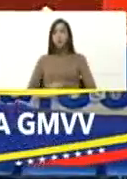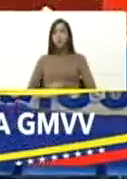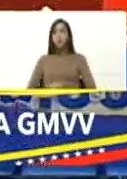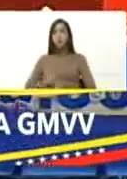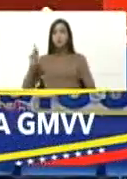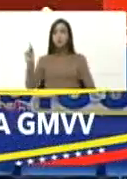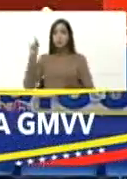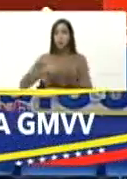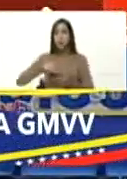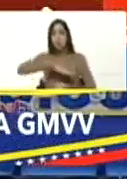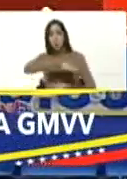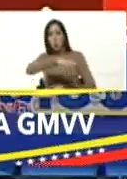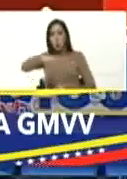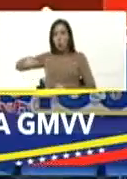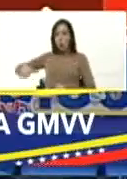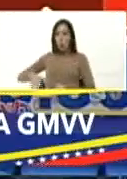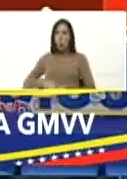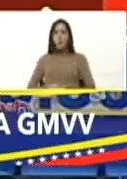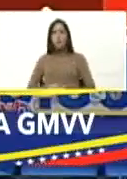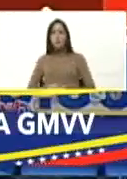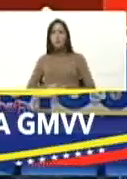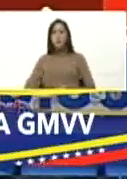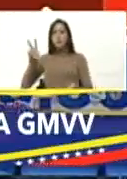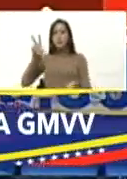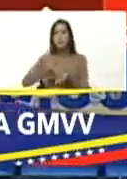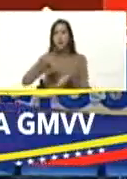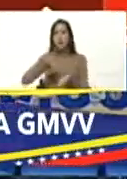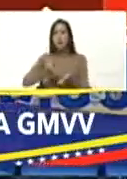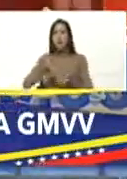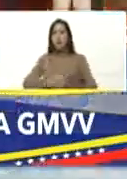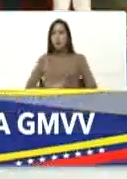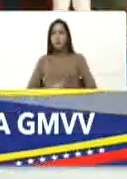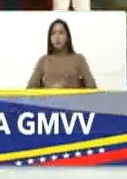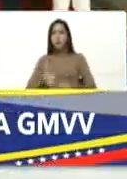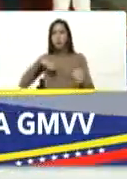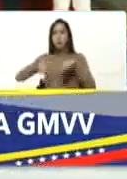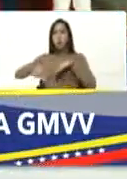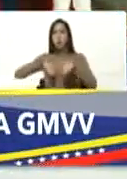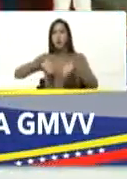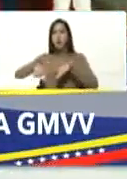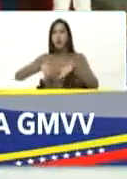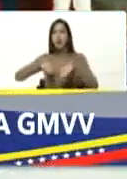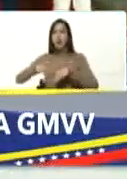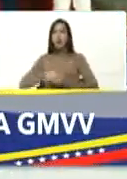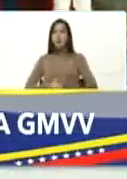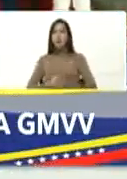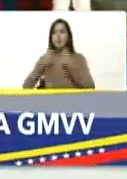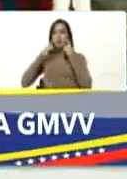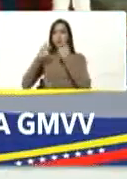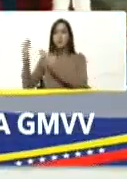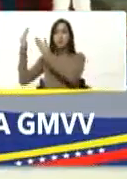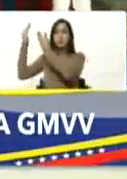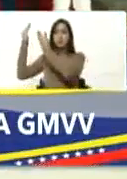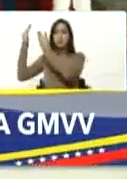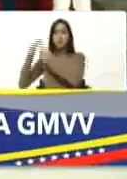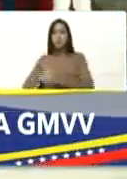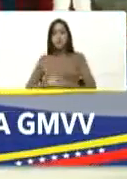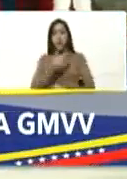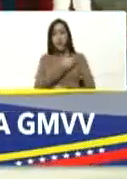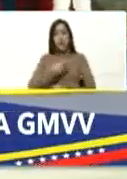Llano, a San Carlos, allá en el estado Cojedes. Allá se encuentra la presidenta